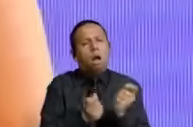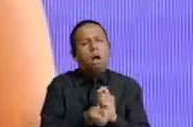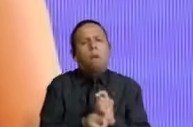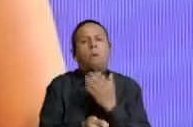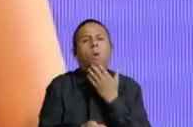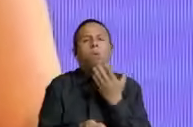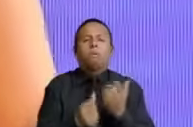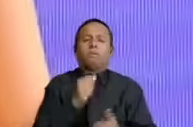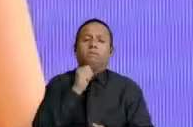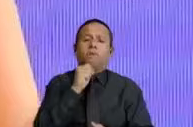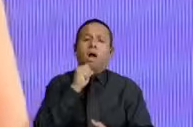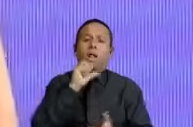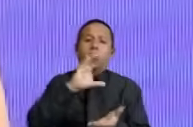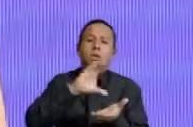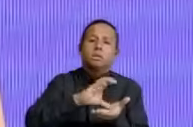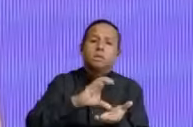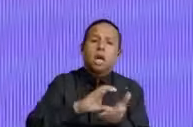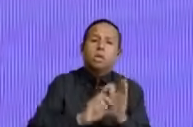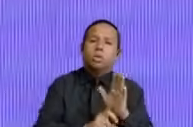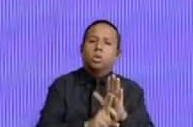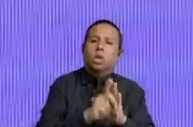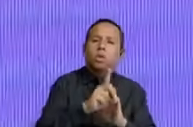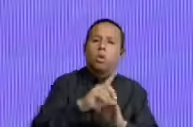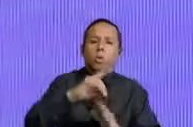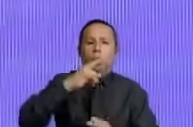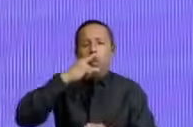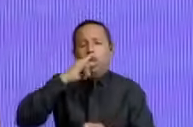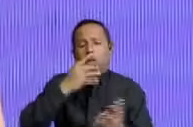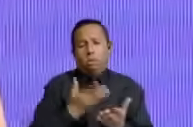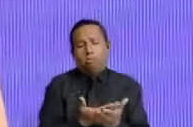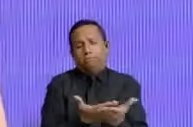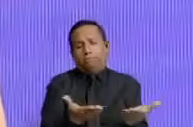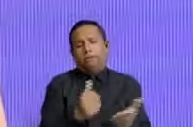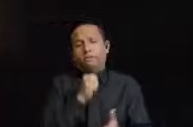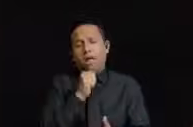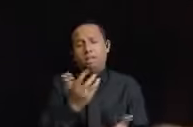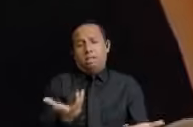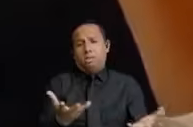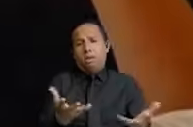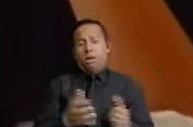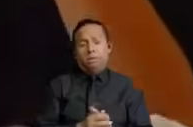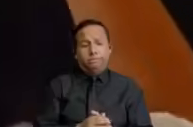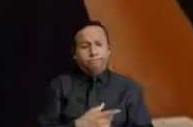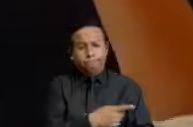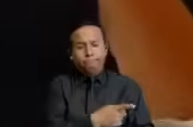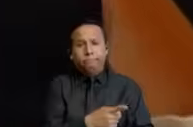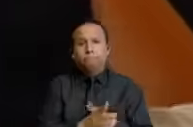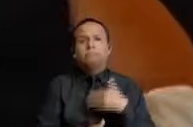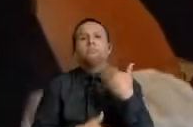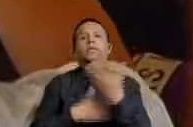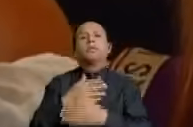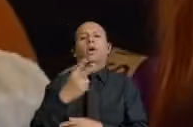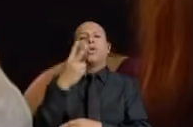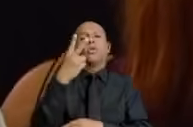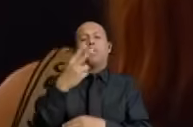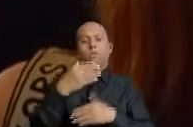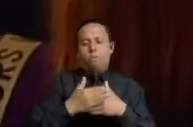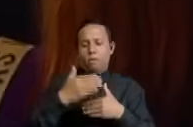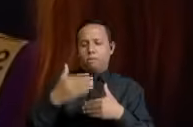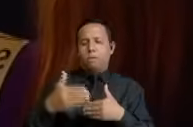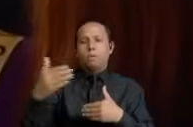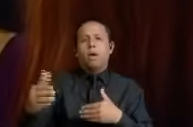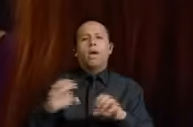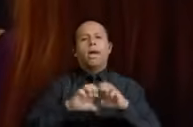contábamos con un centro de infancia de niños propio luego cruzó dos cuadras hasta el estadio